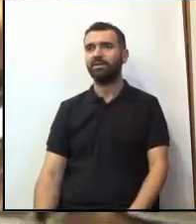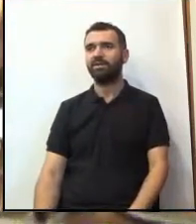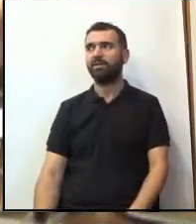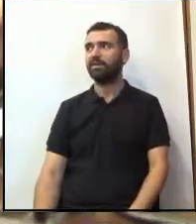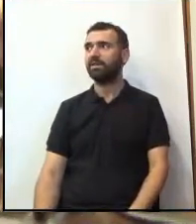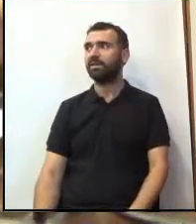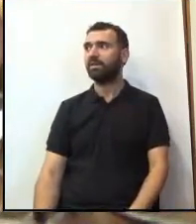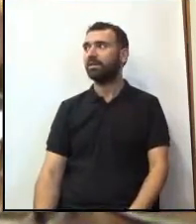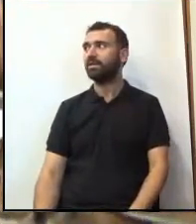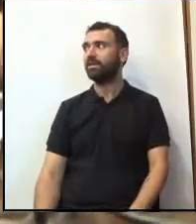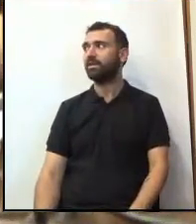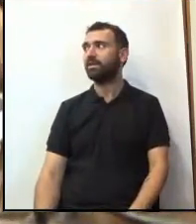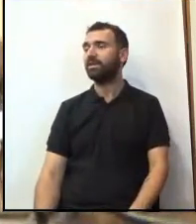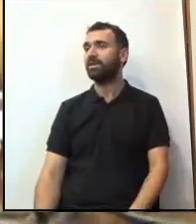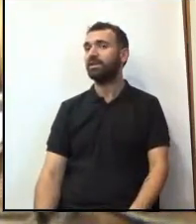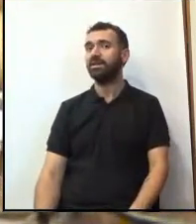Bueno,